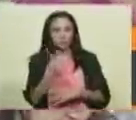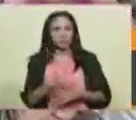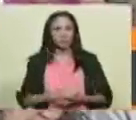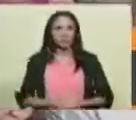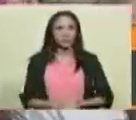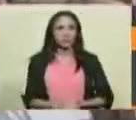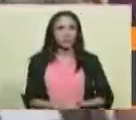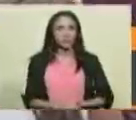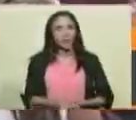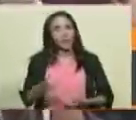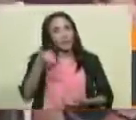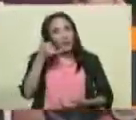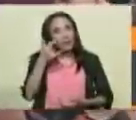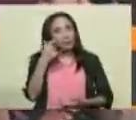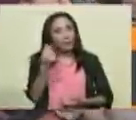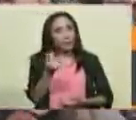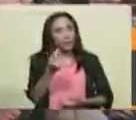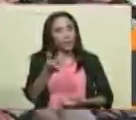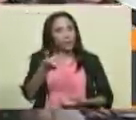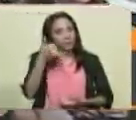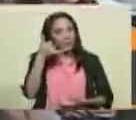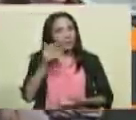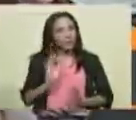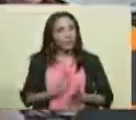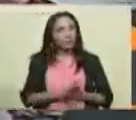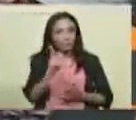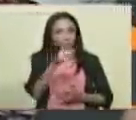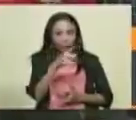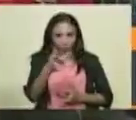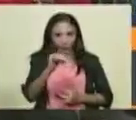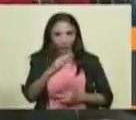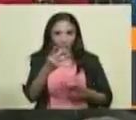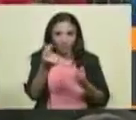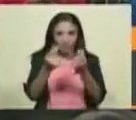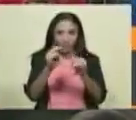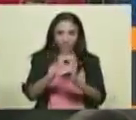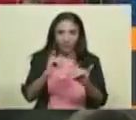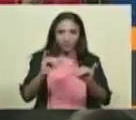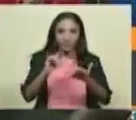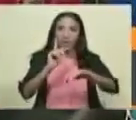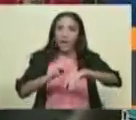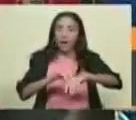Revisen su teléfono. Les llegó. A esta hora,